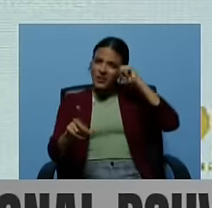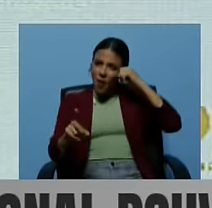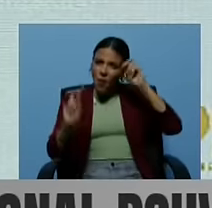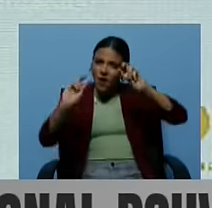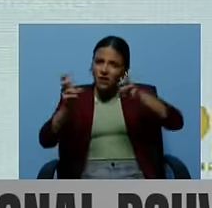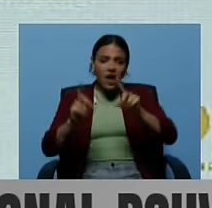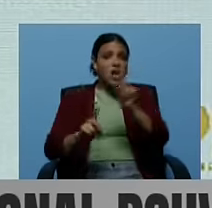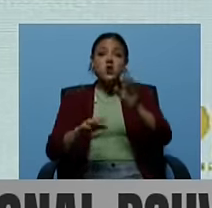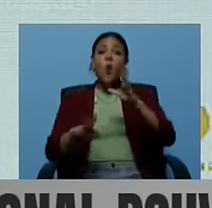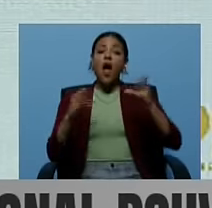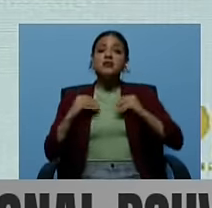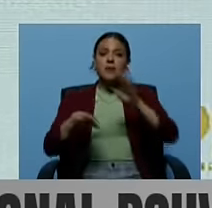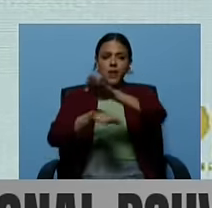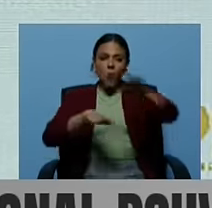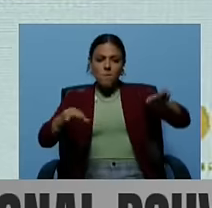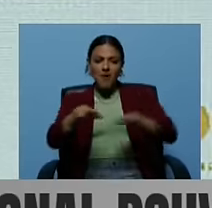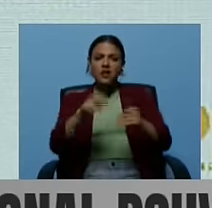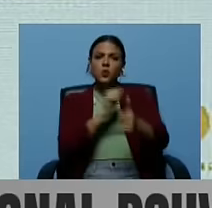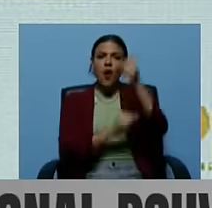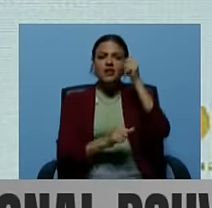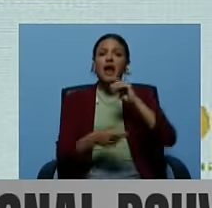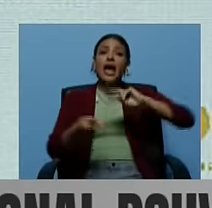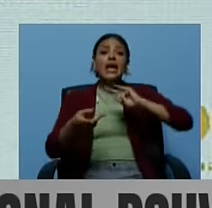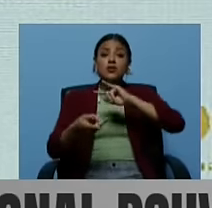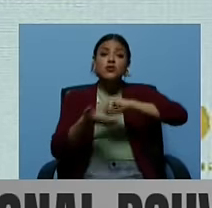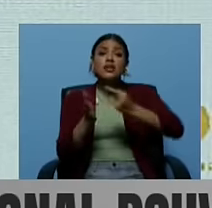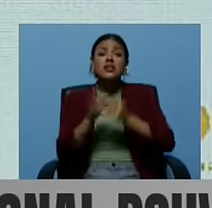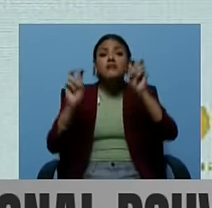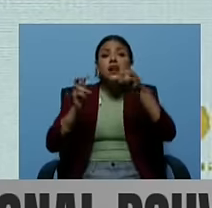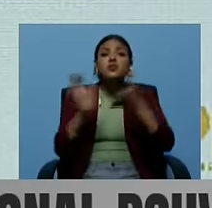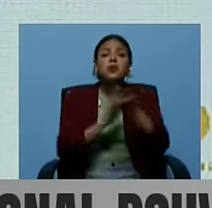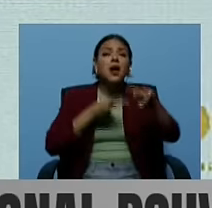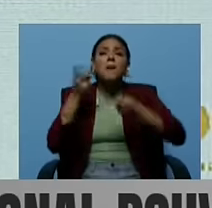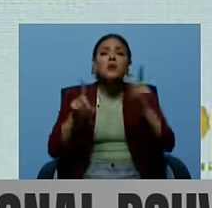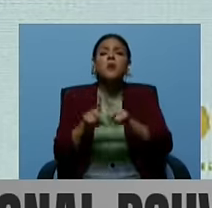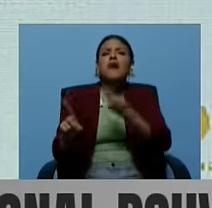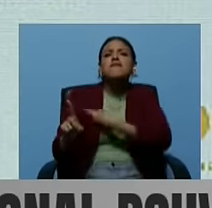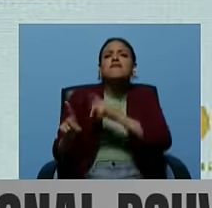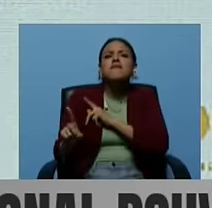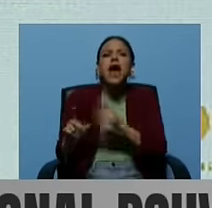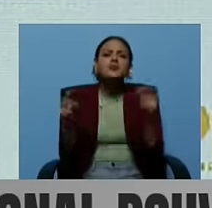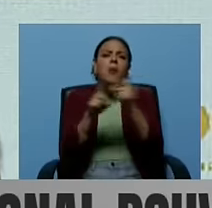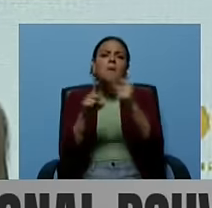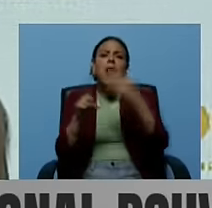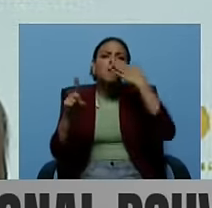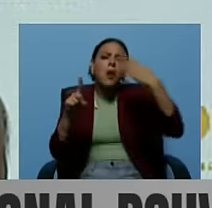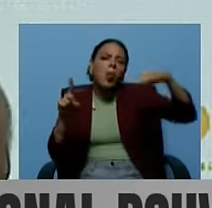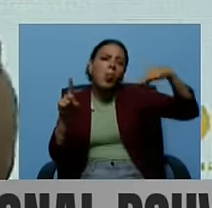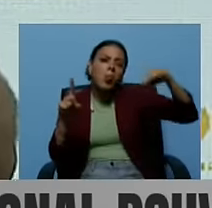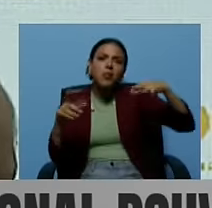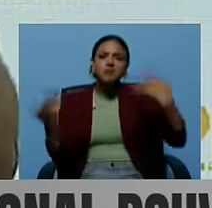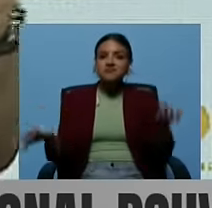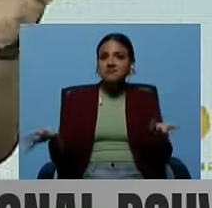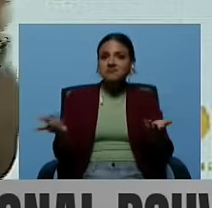Ni un paso atrás. Son cosas que en política no existen. Si política, la política precisamente es